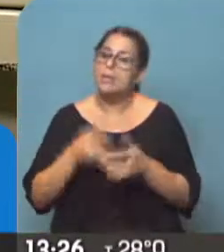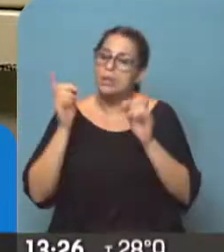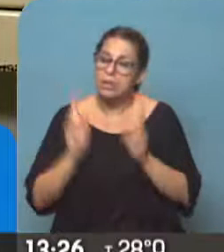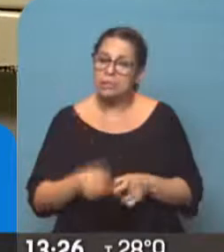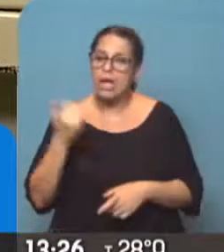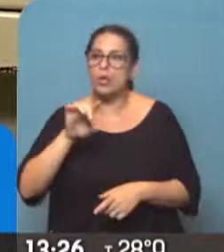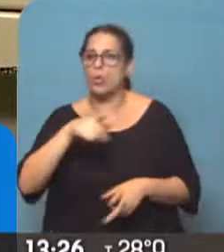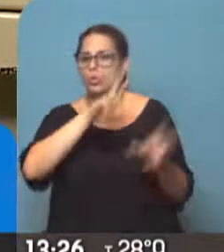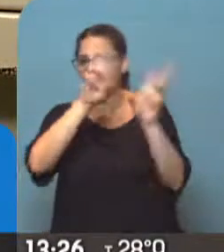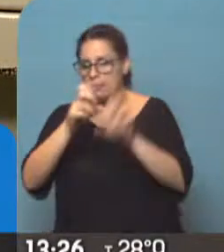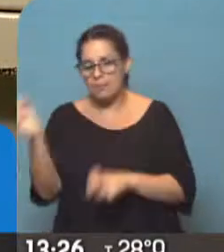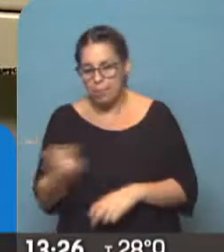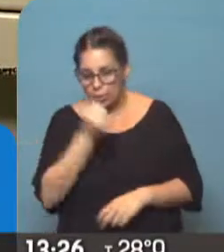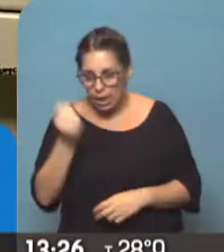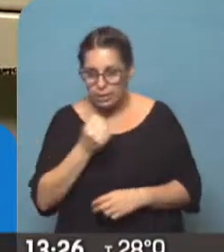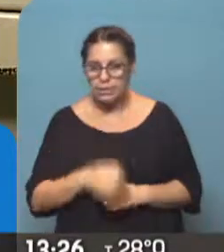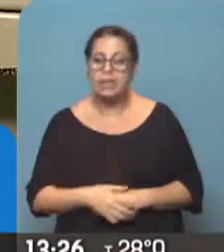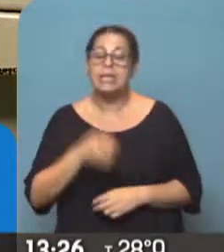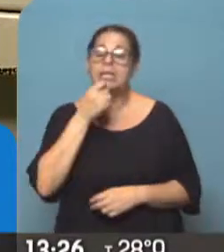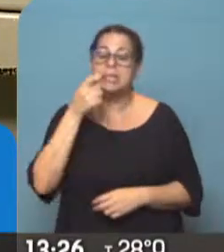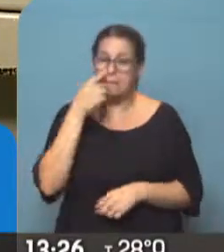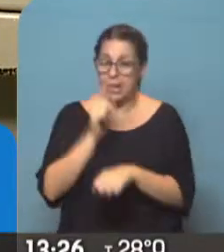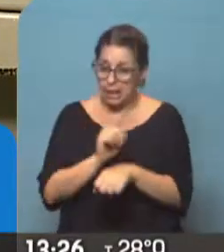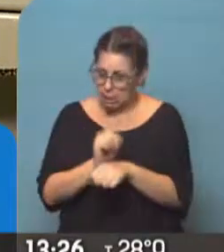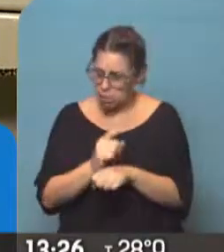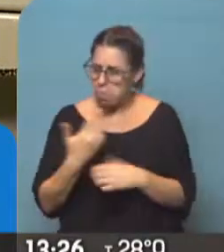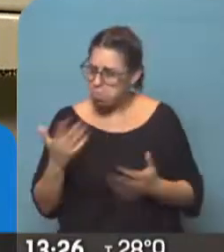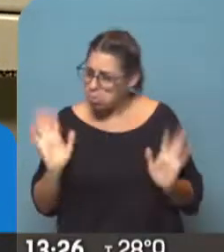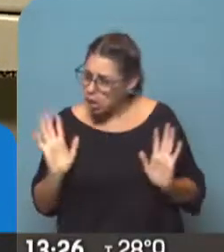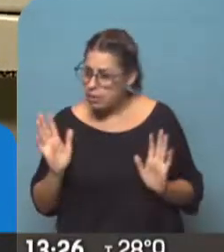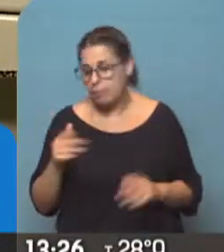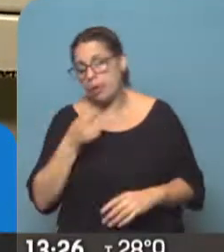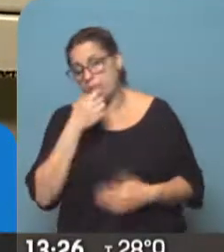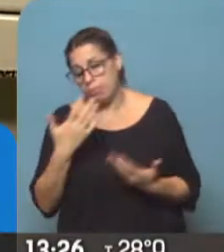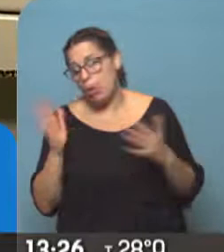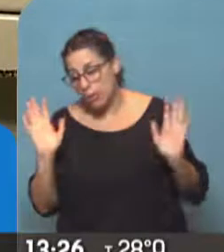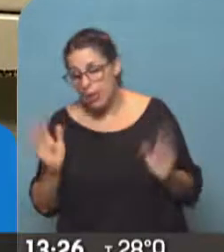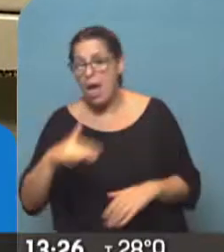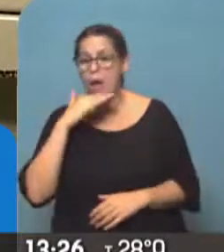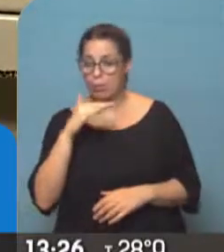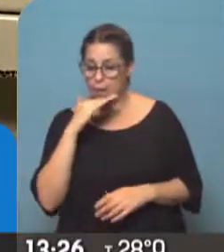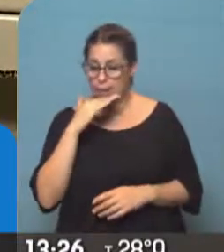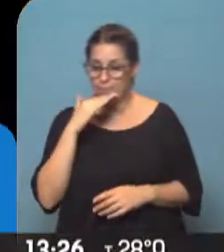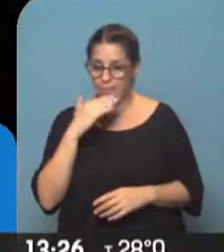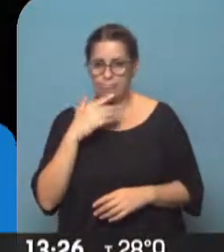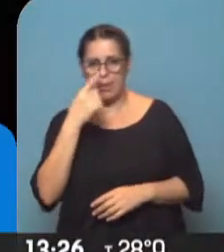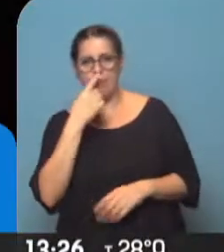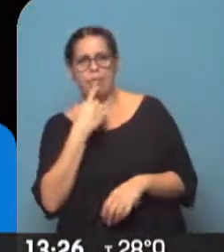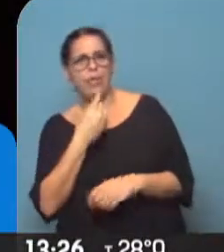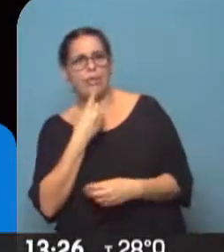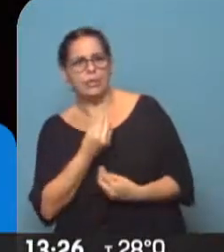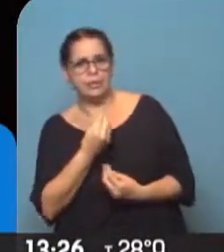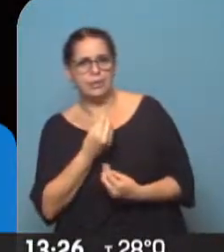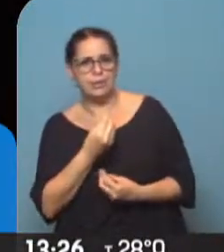hay otra cuestión muy importante si el perro tuviera la capacidad de hablar diría que